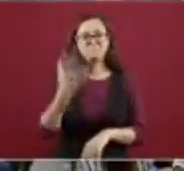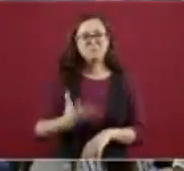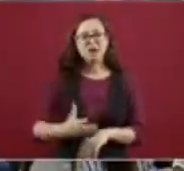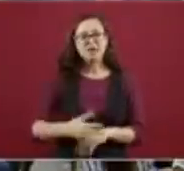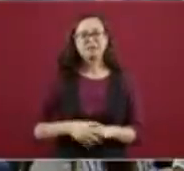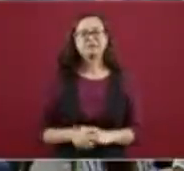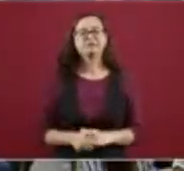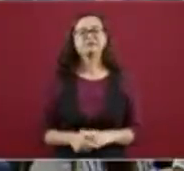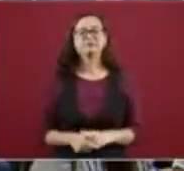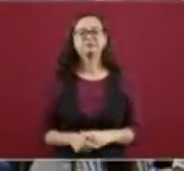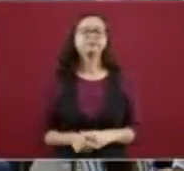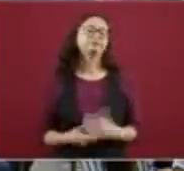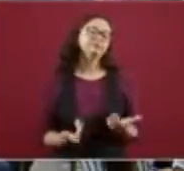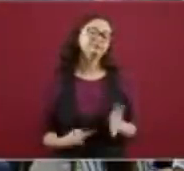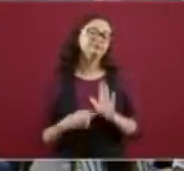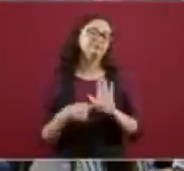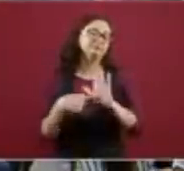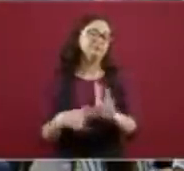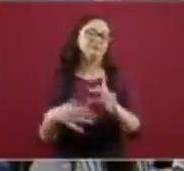agrega